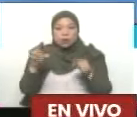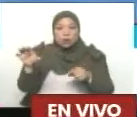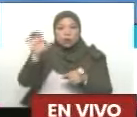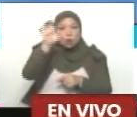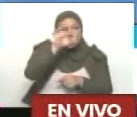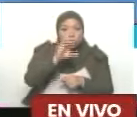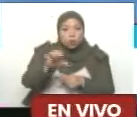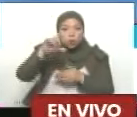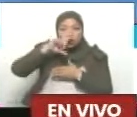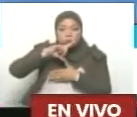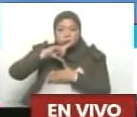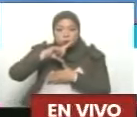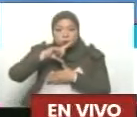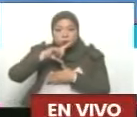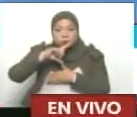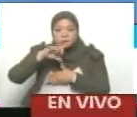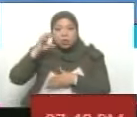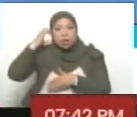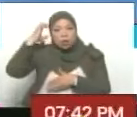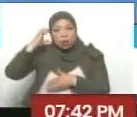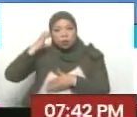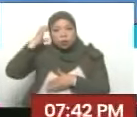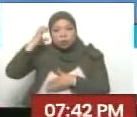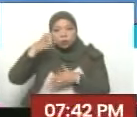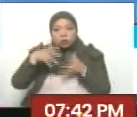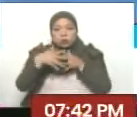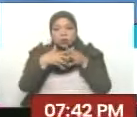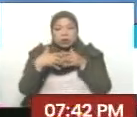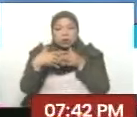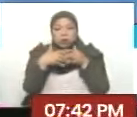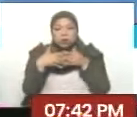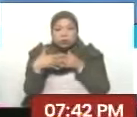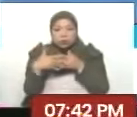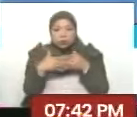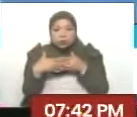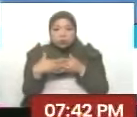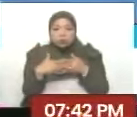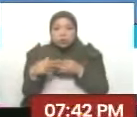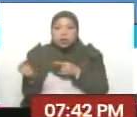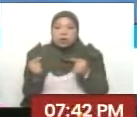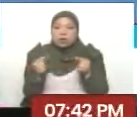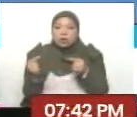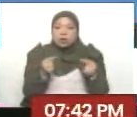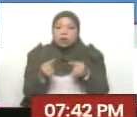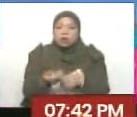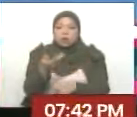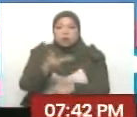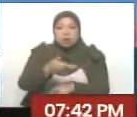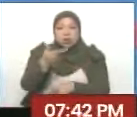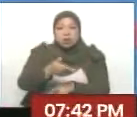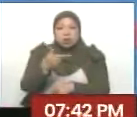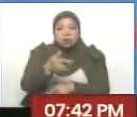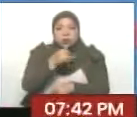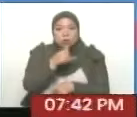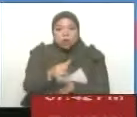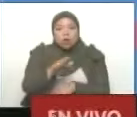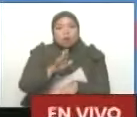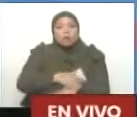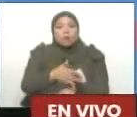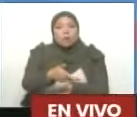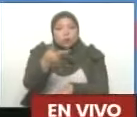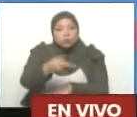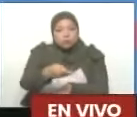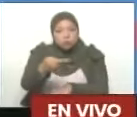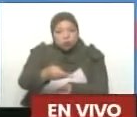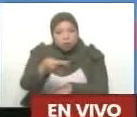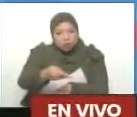América Latina, Europa, Estados Unidos, y es un debate importante. ¿Y por qué es importante?